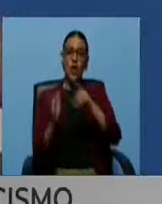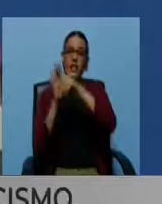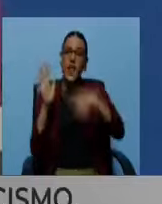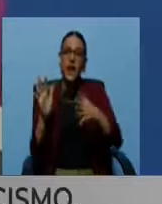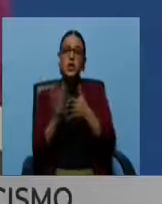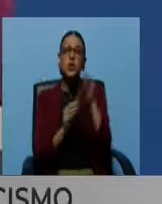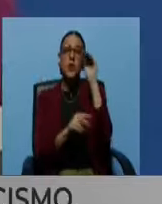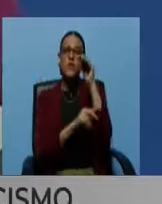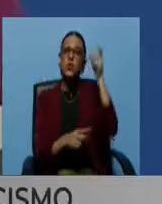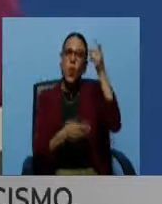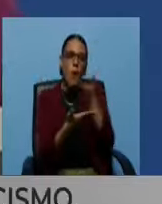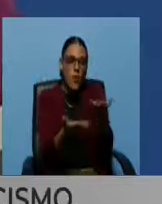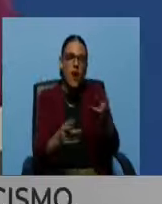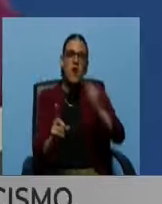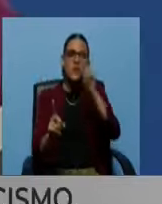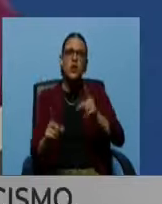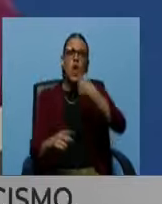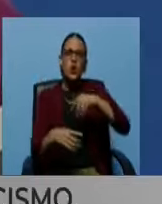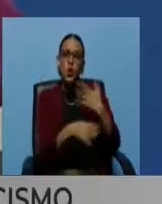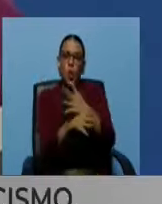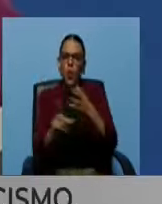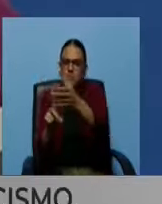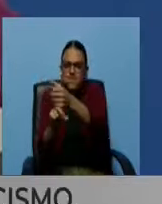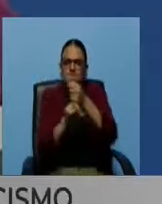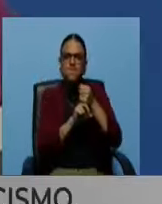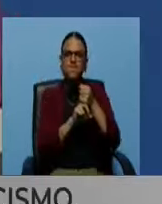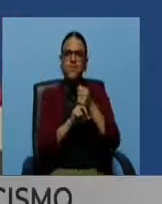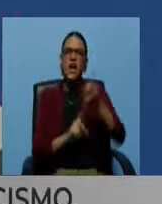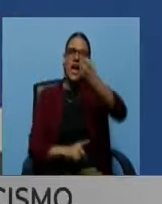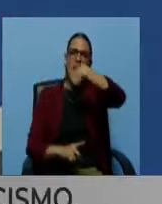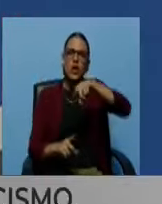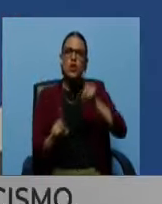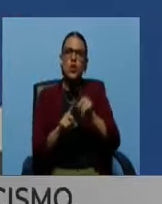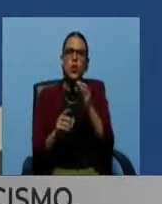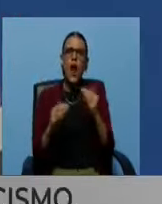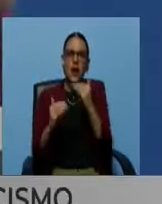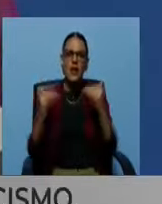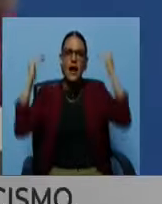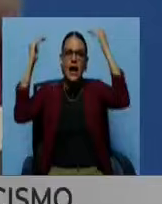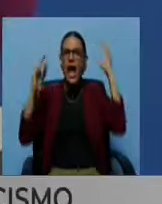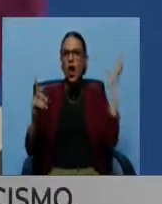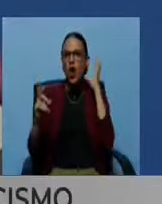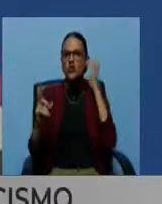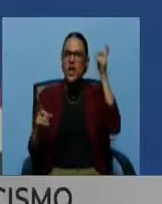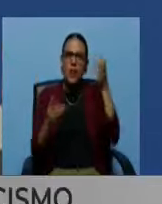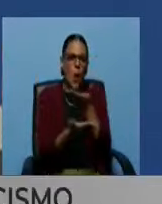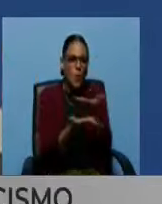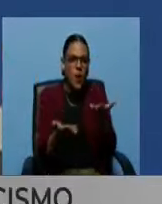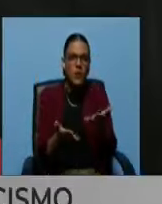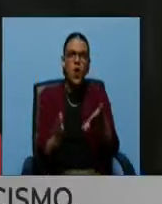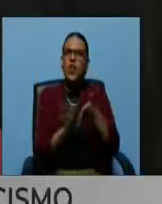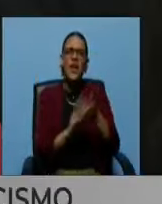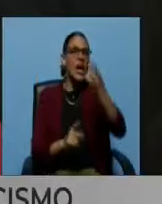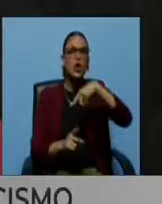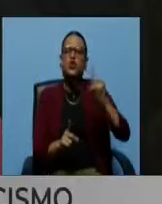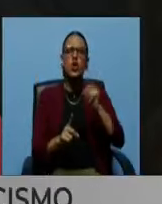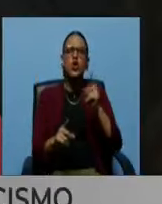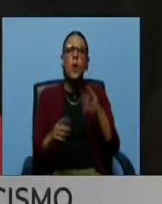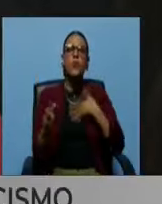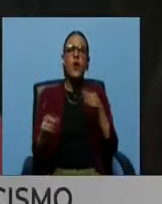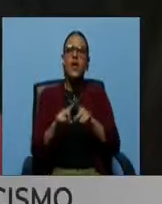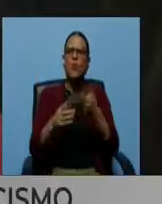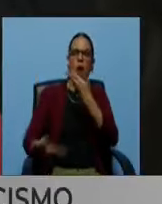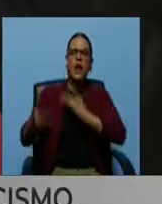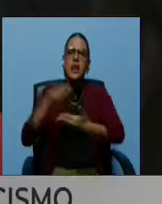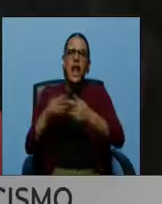pueblo venezolano lo que nos estábamos jugando. Y hay una altísima conciencia en nuestro pueblo de que eso es innegociable y que